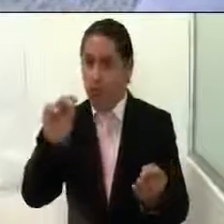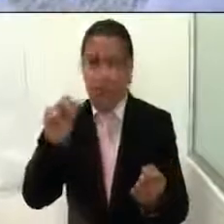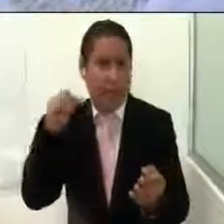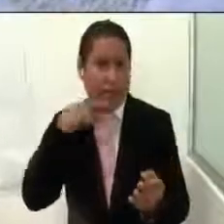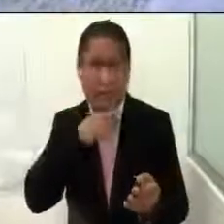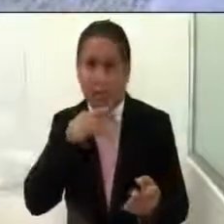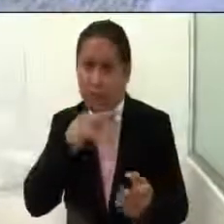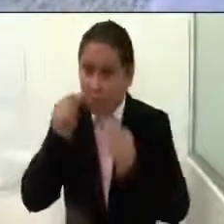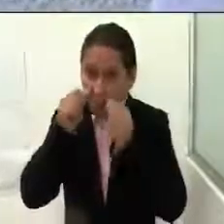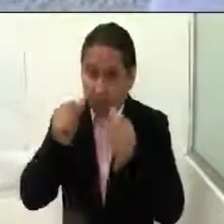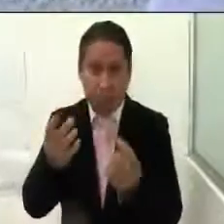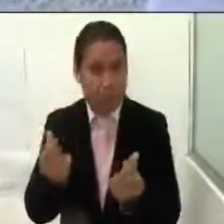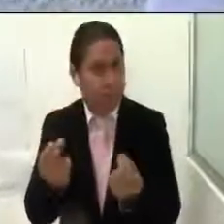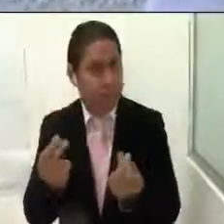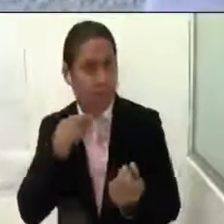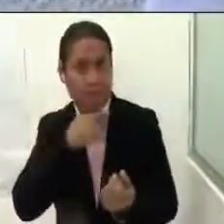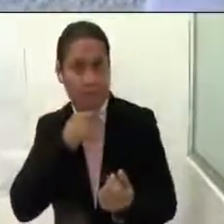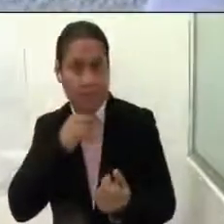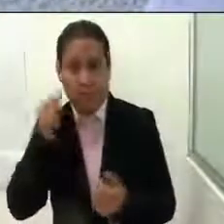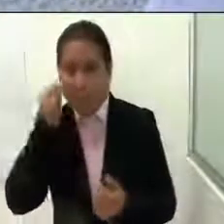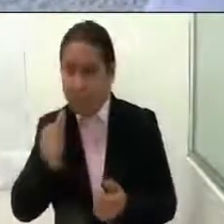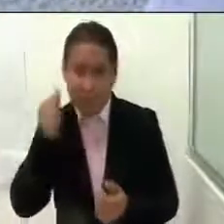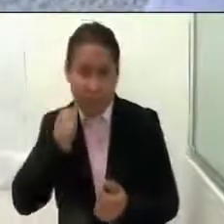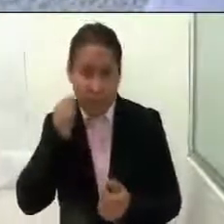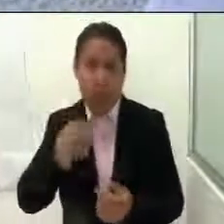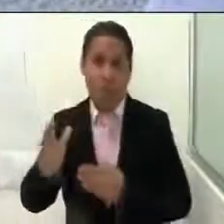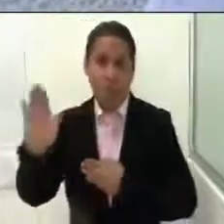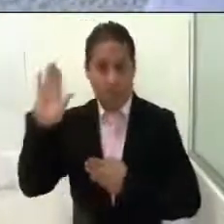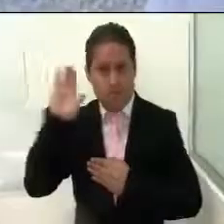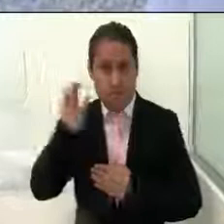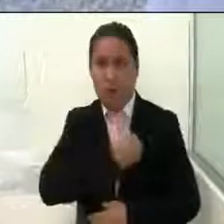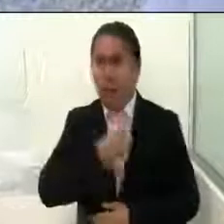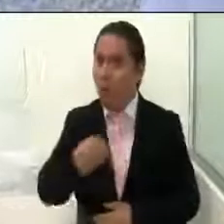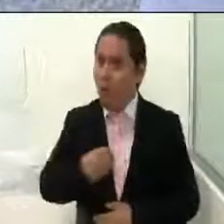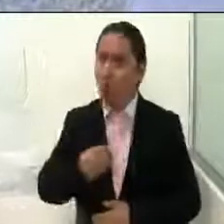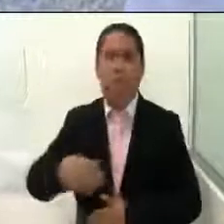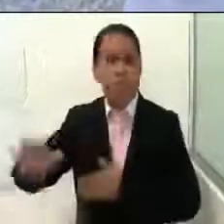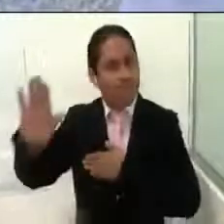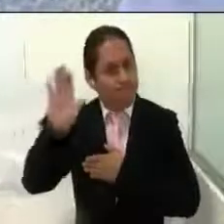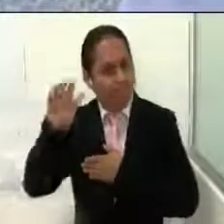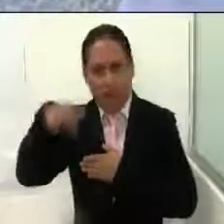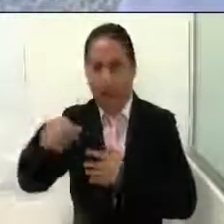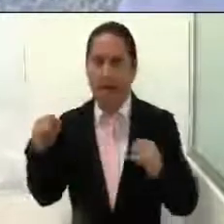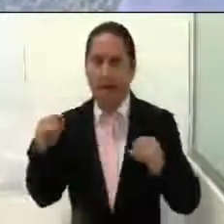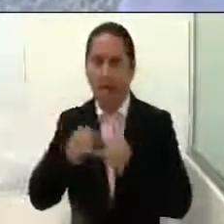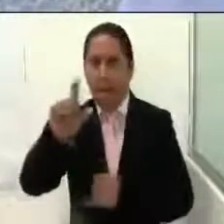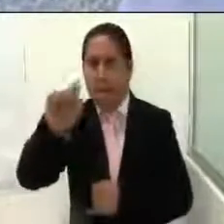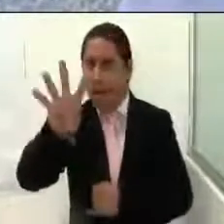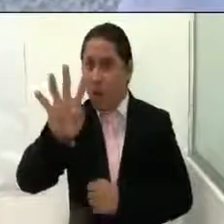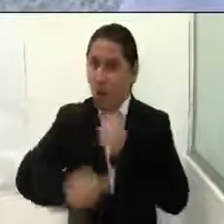atenderla entonces ellos están comprometidos se han puesto la camiseta el instituto las 24 horas del